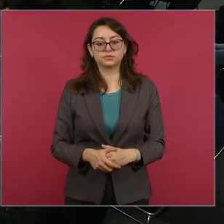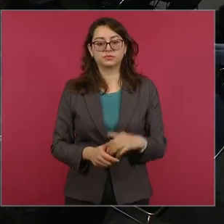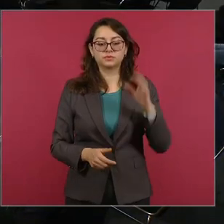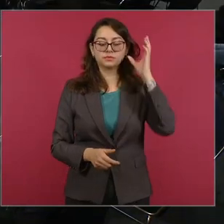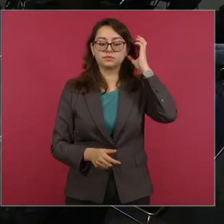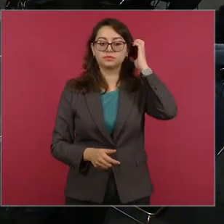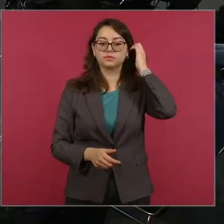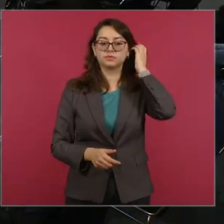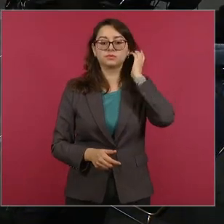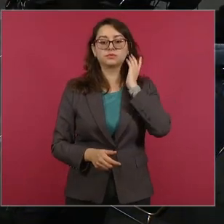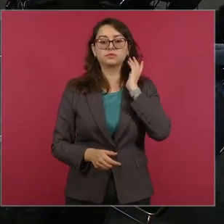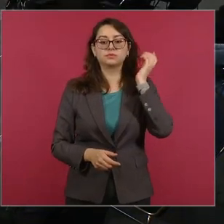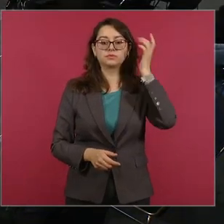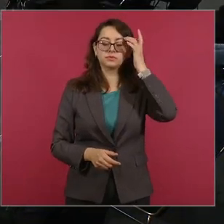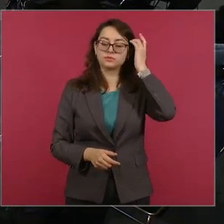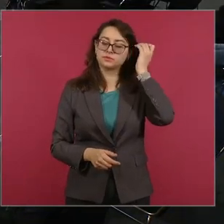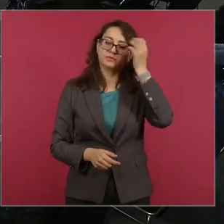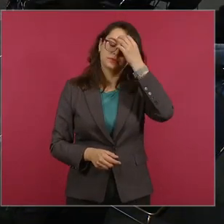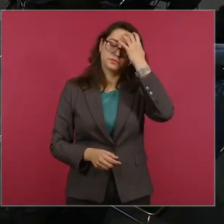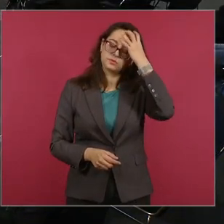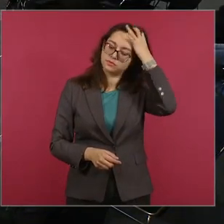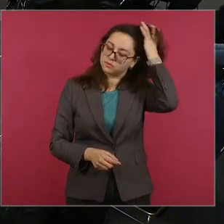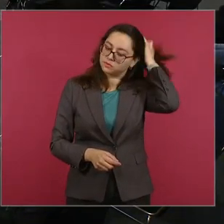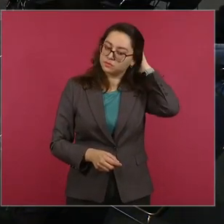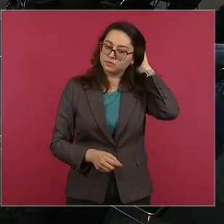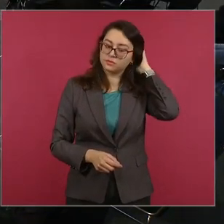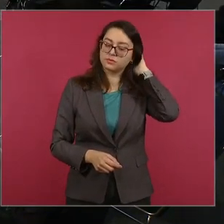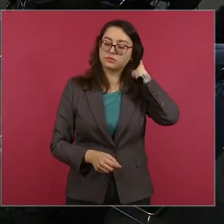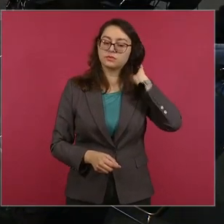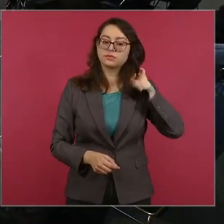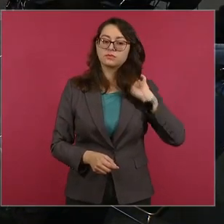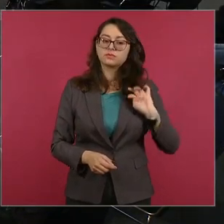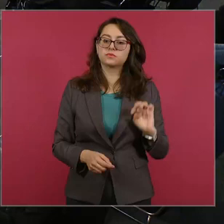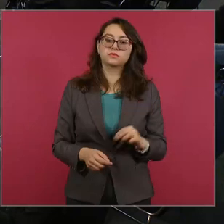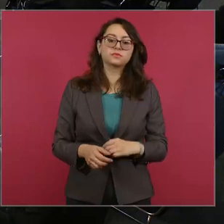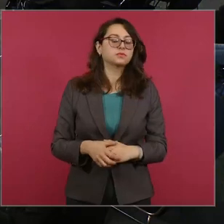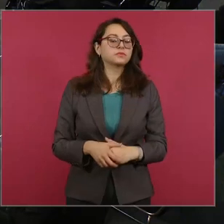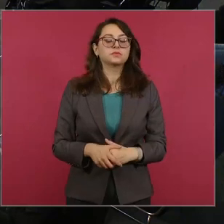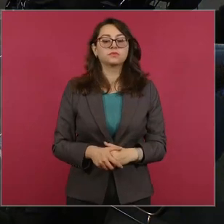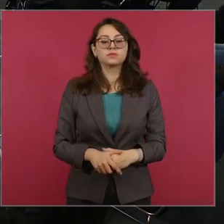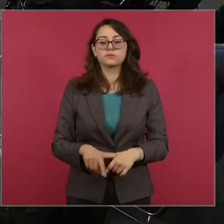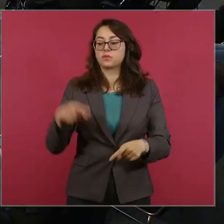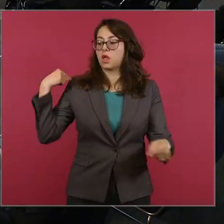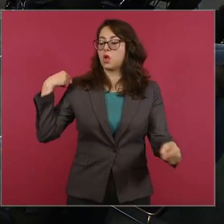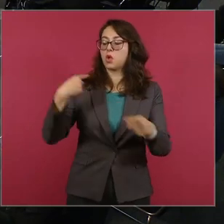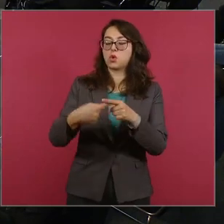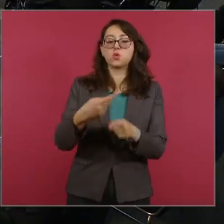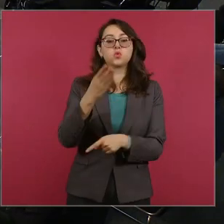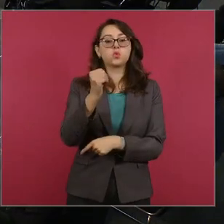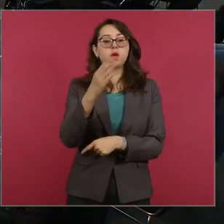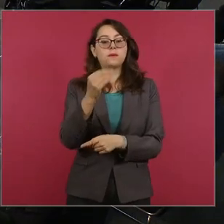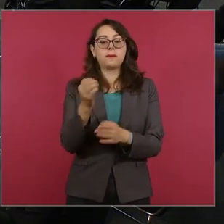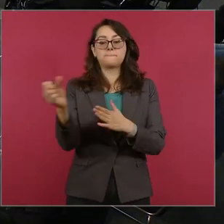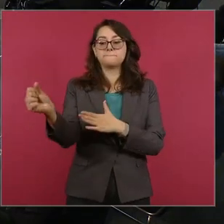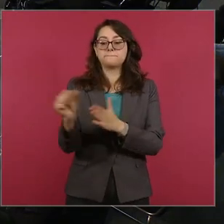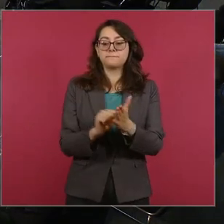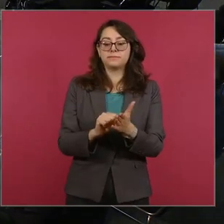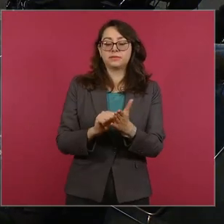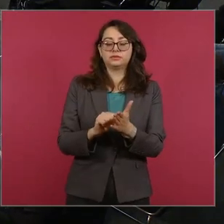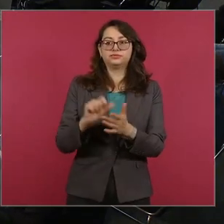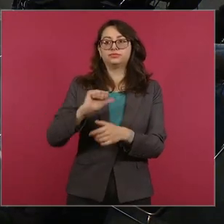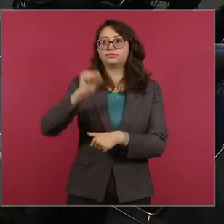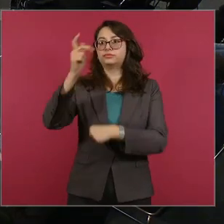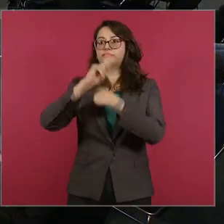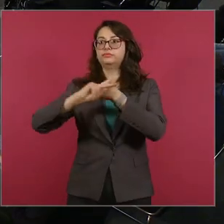Nada más en nueve meses de este año, es de 32